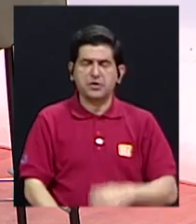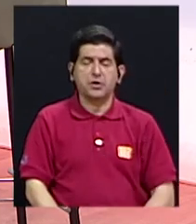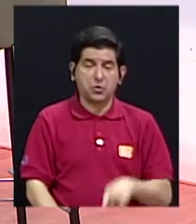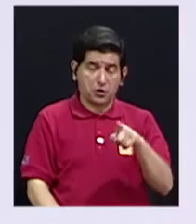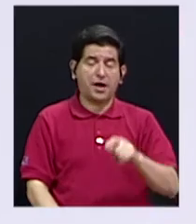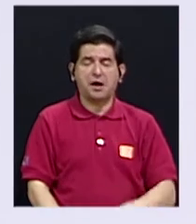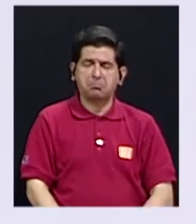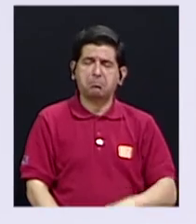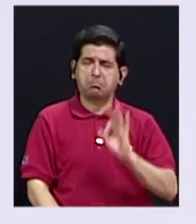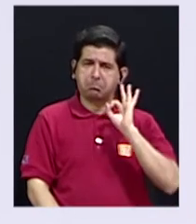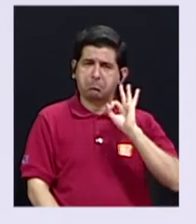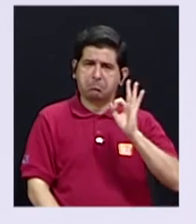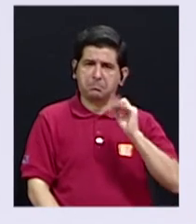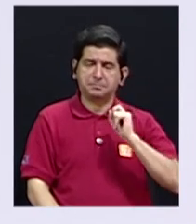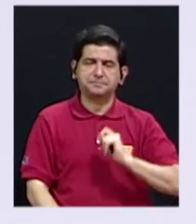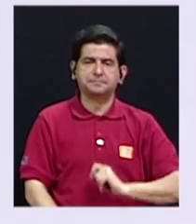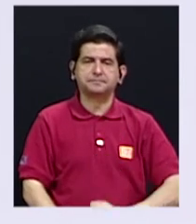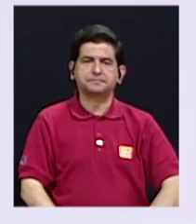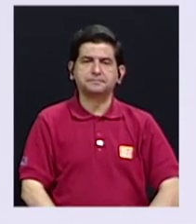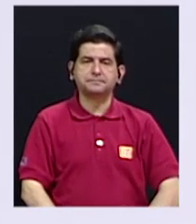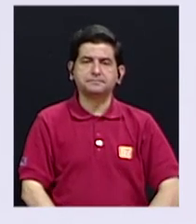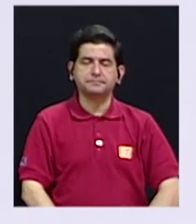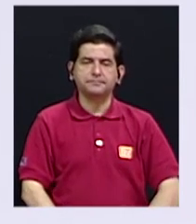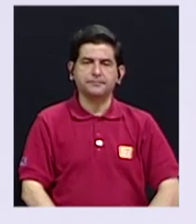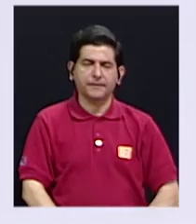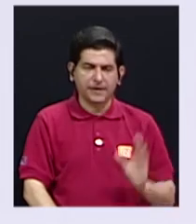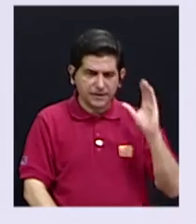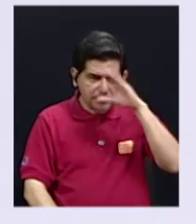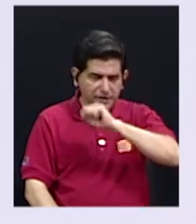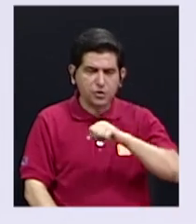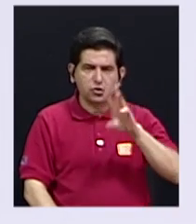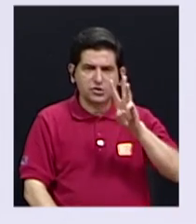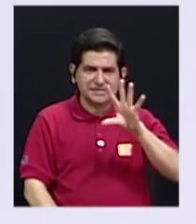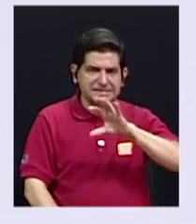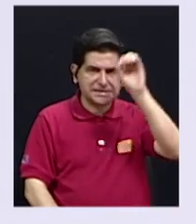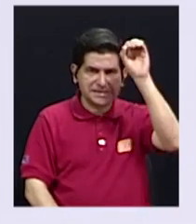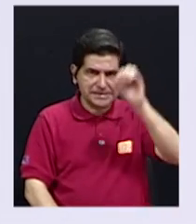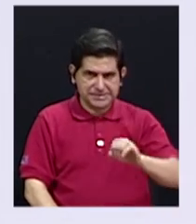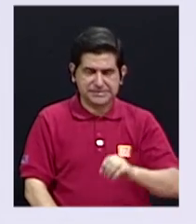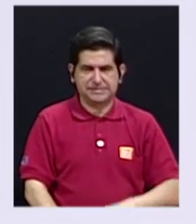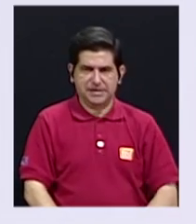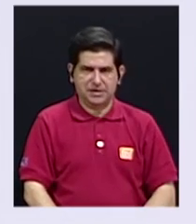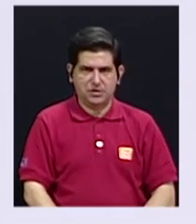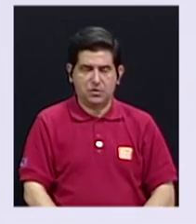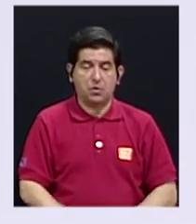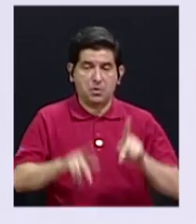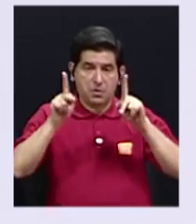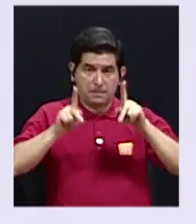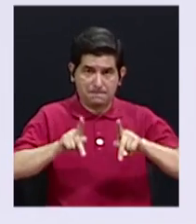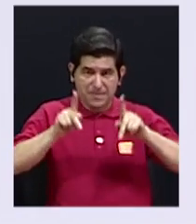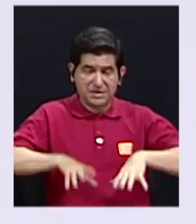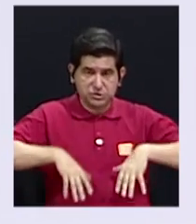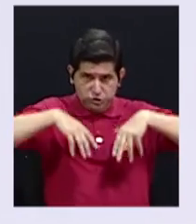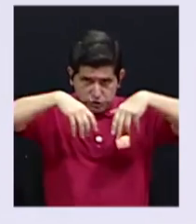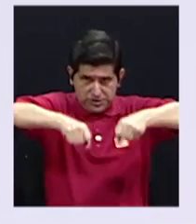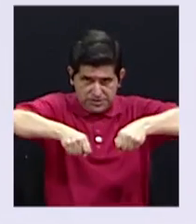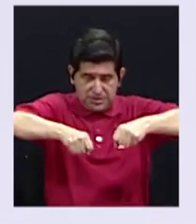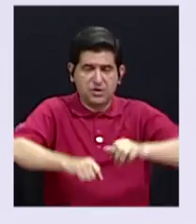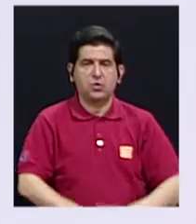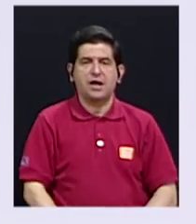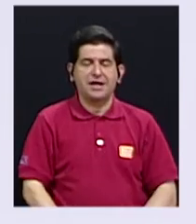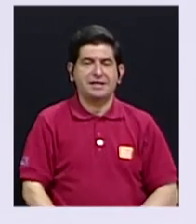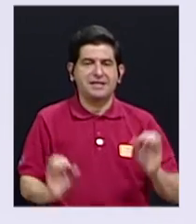agradables si descubrimos que hay un 65% de los grados de las personas graduadas que